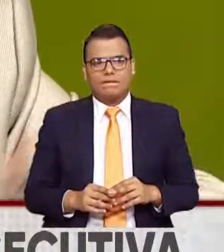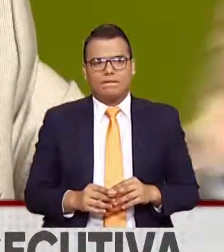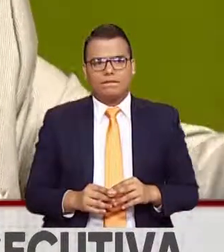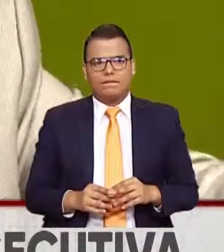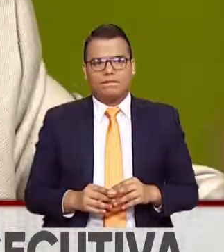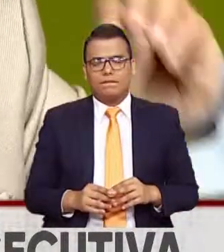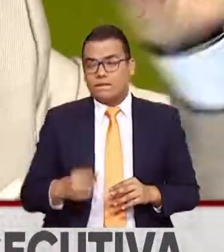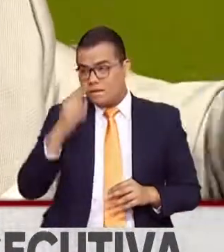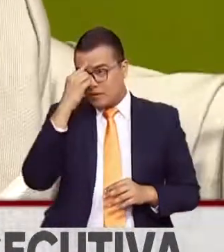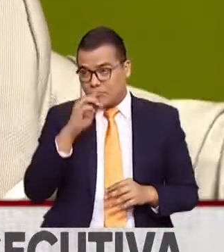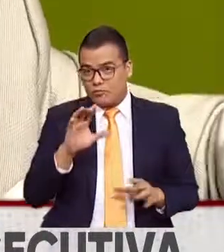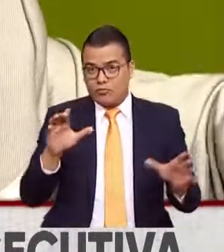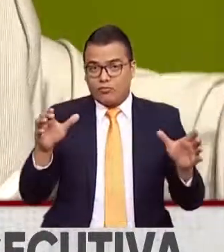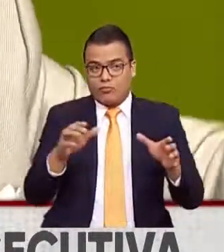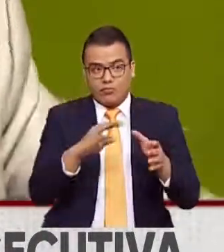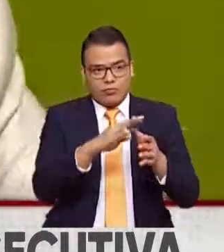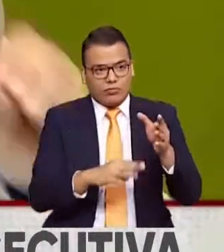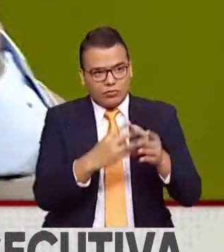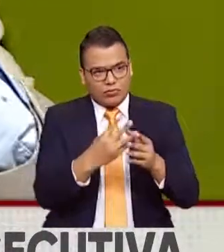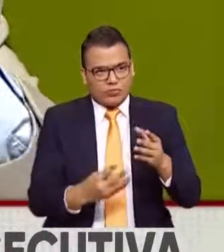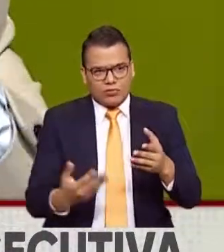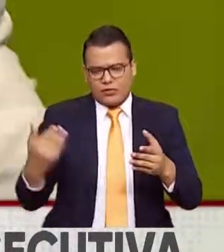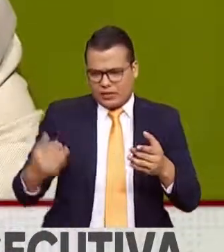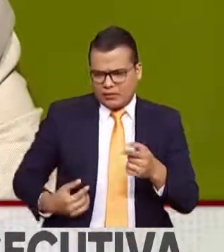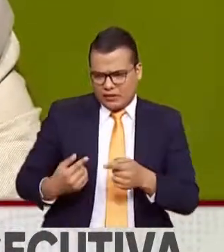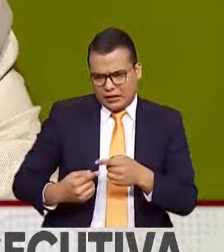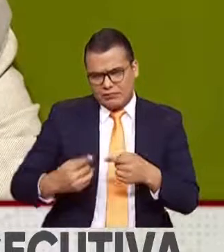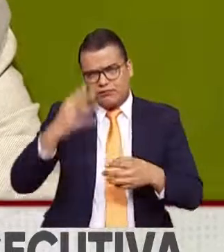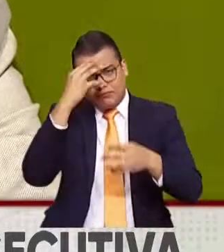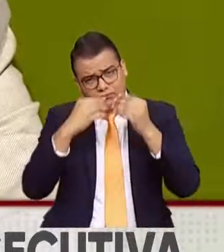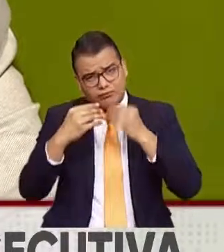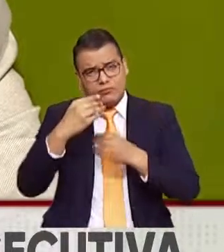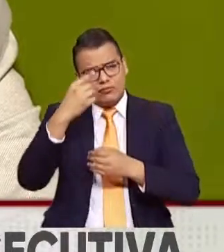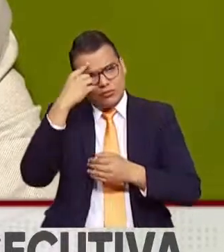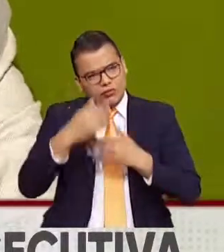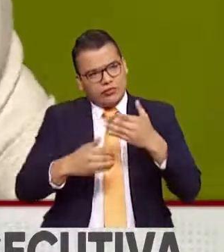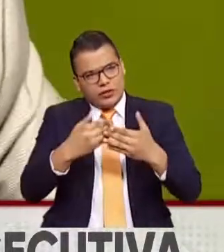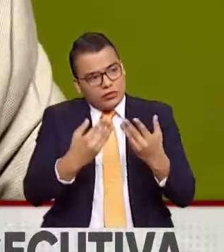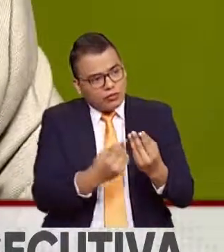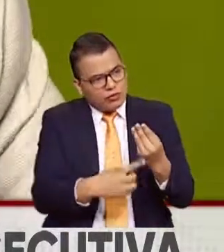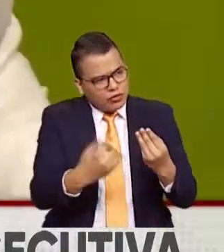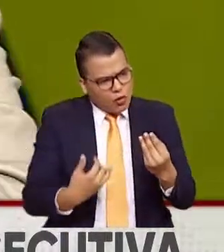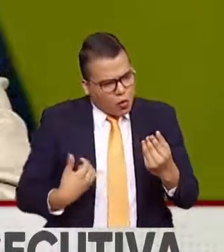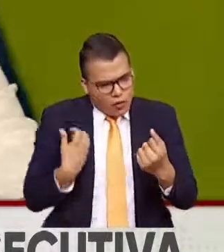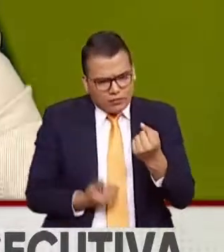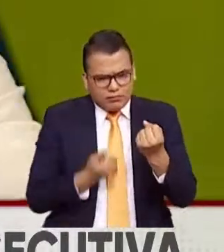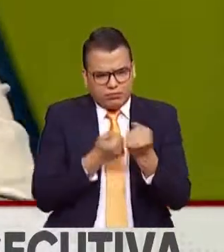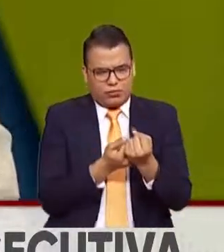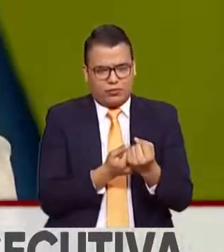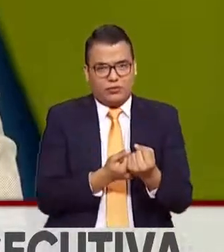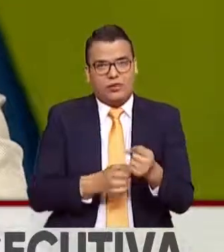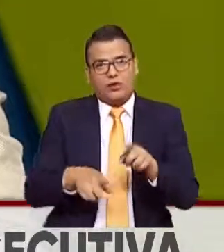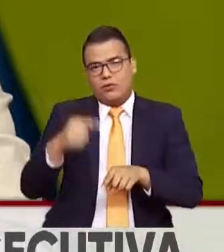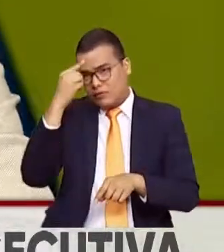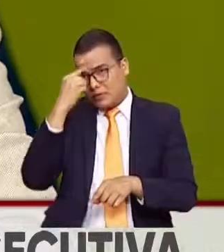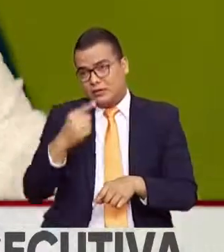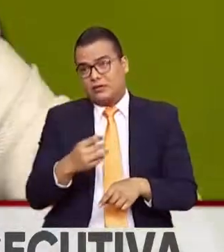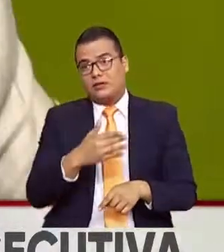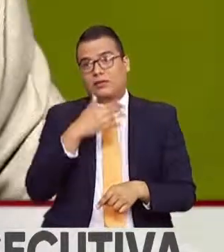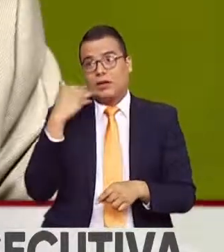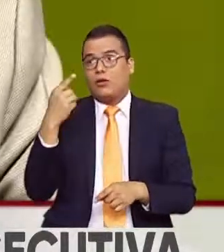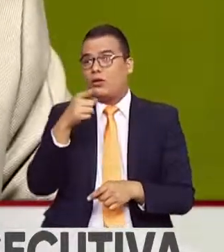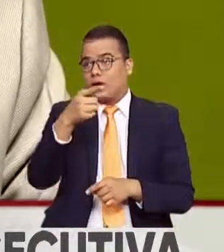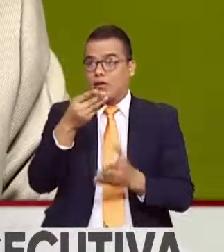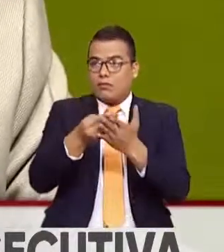no vino de jugar al fútbol del barça fue el padre de esto y también apostamos por la cantera frente a otros que apuestan por la por la cartera